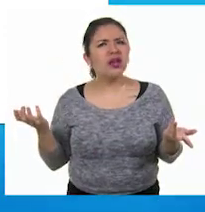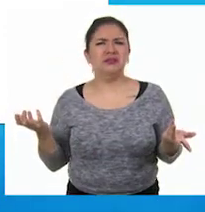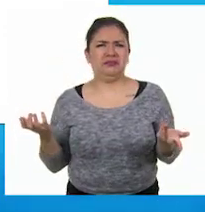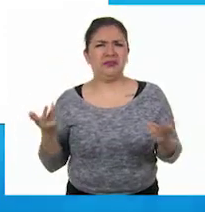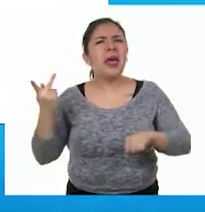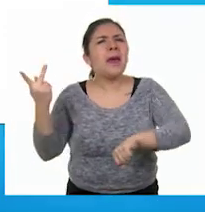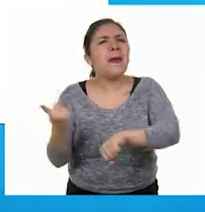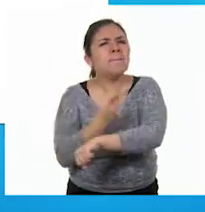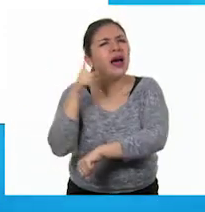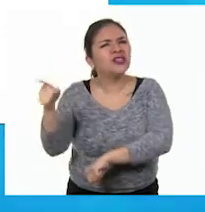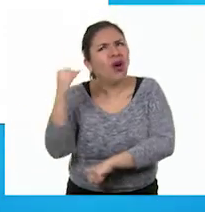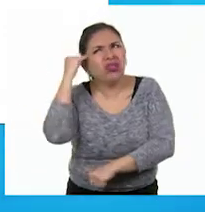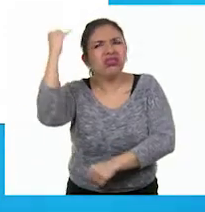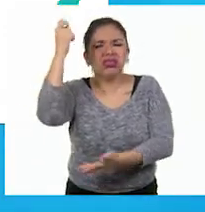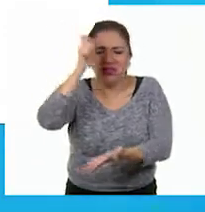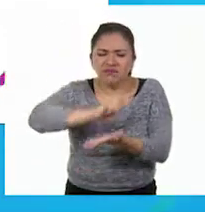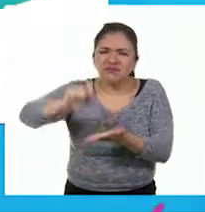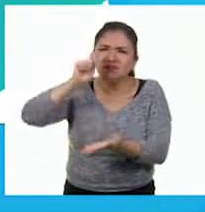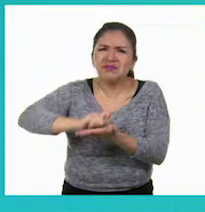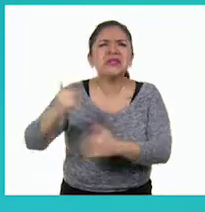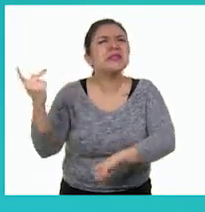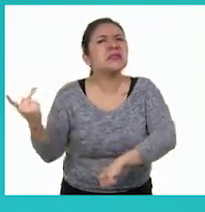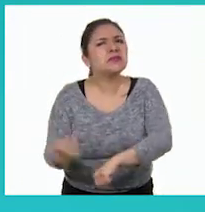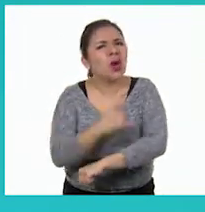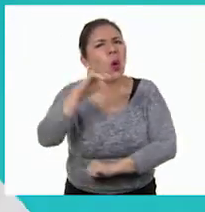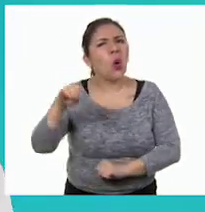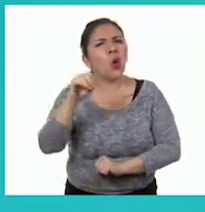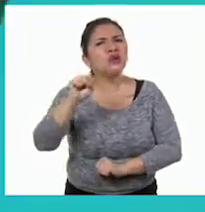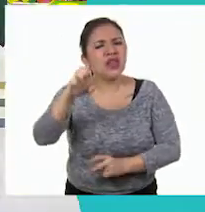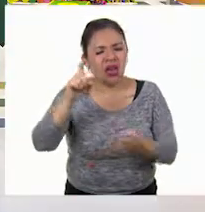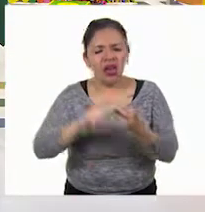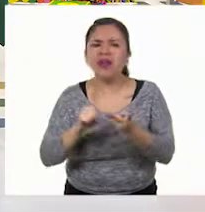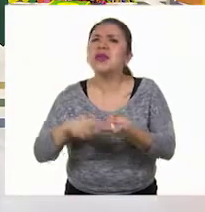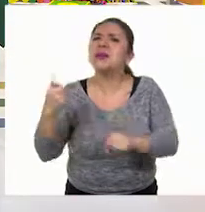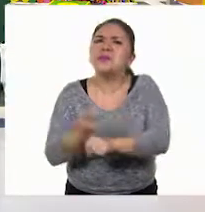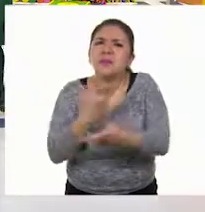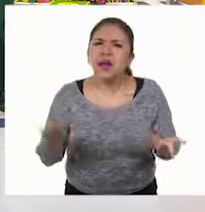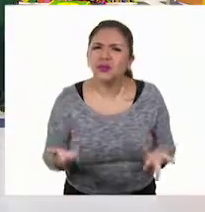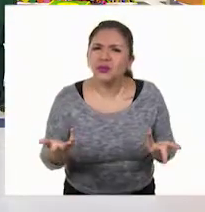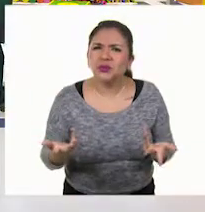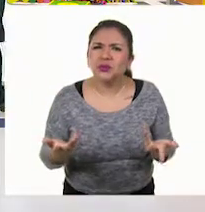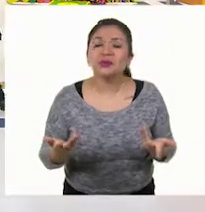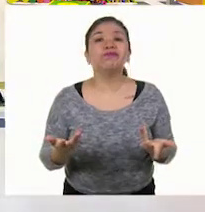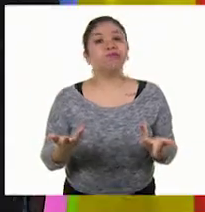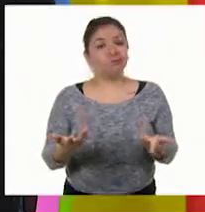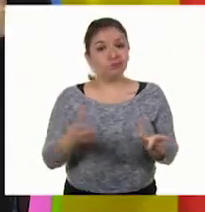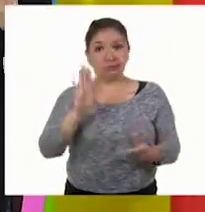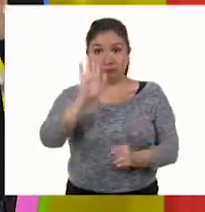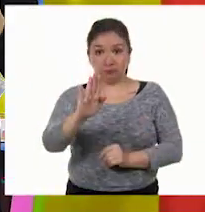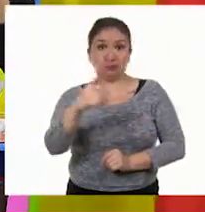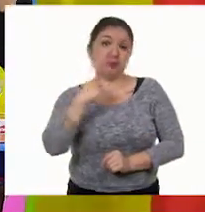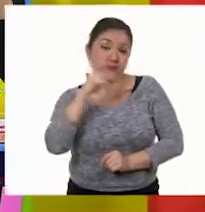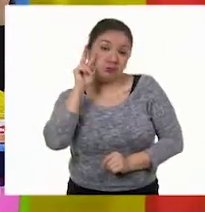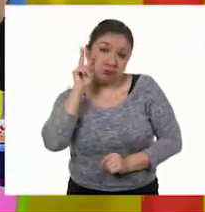¿Qué pasó con lo que escribió José? ¿Qué podemos ver de esto que escribió José? Ah, pues mire,